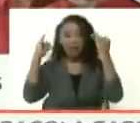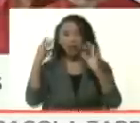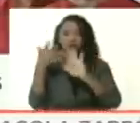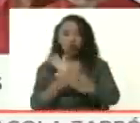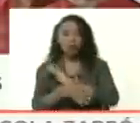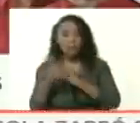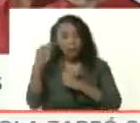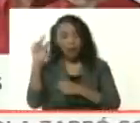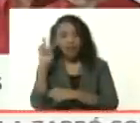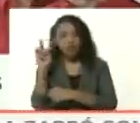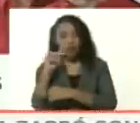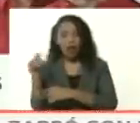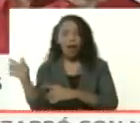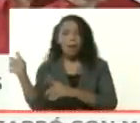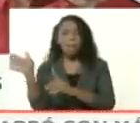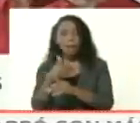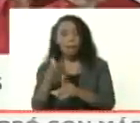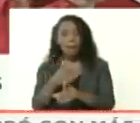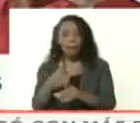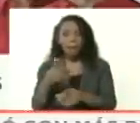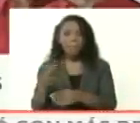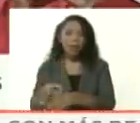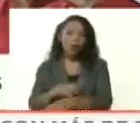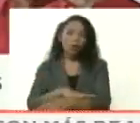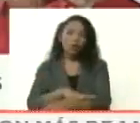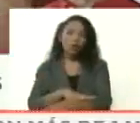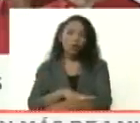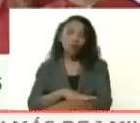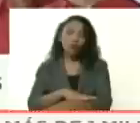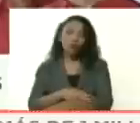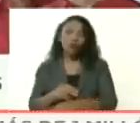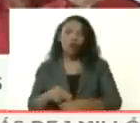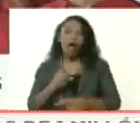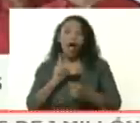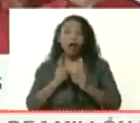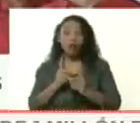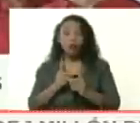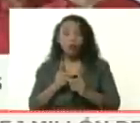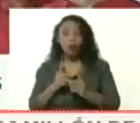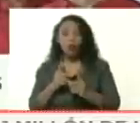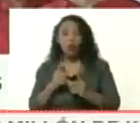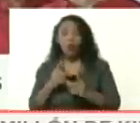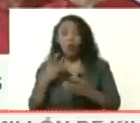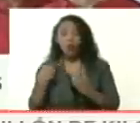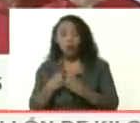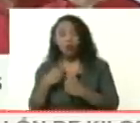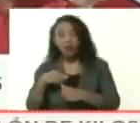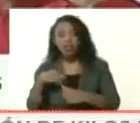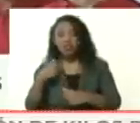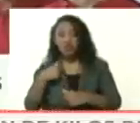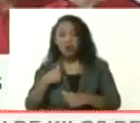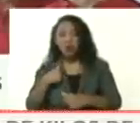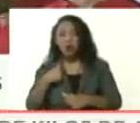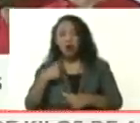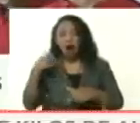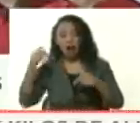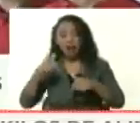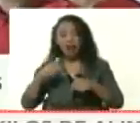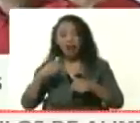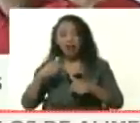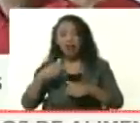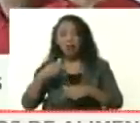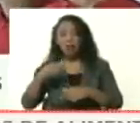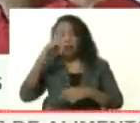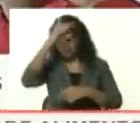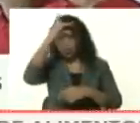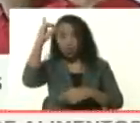estamos aquí en esta dirección nacional, y algunos que no están aquí ahorita con nosotros, reto a quien sea, cuando sancionan a Diosdado